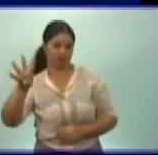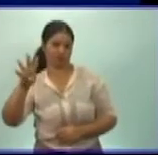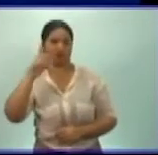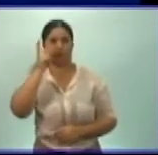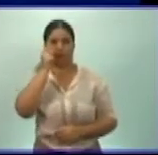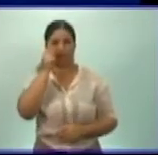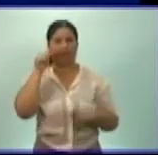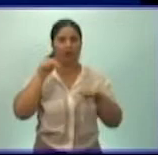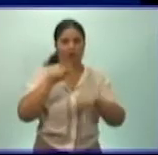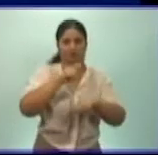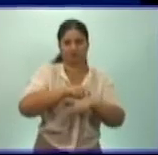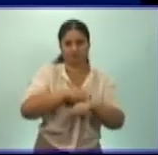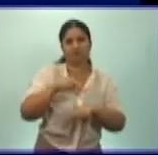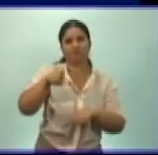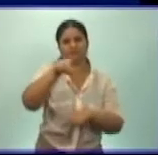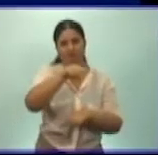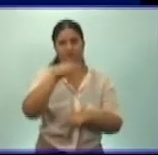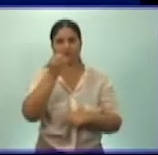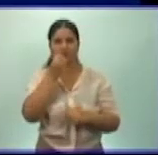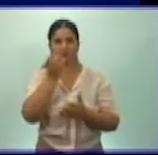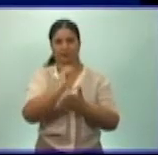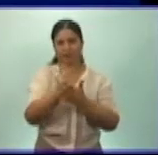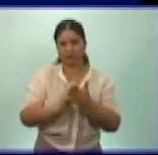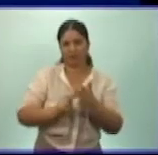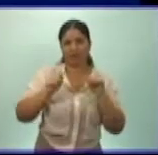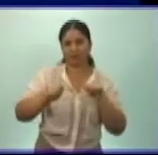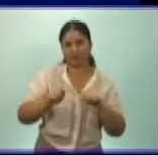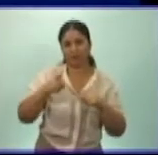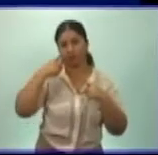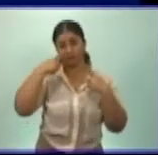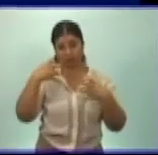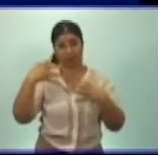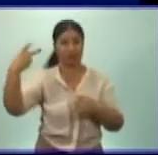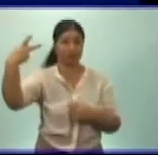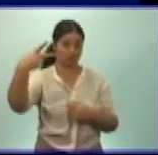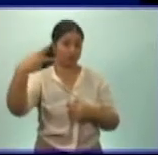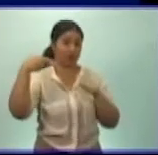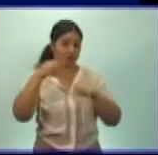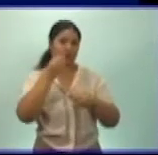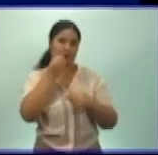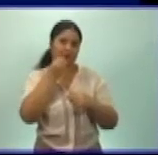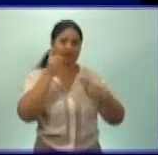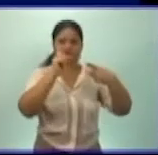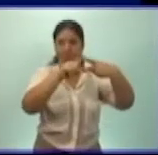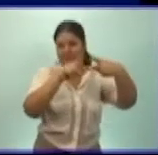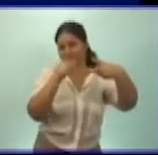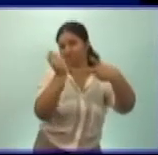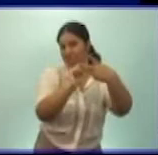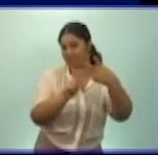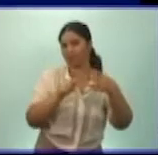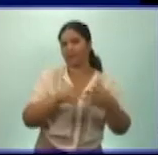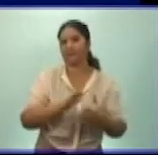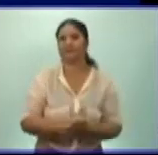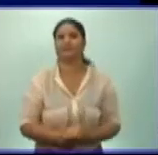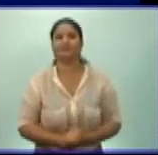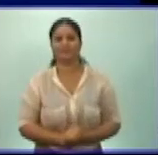dejar unos segundos estos primeros dos elementos para que puedan tomar las notas pertinentes y después continuamos caracterizando dicho